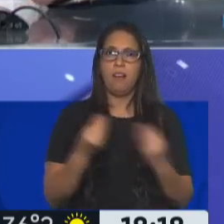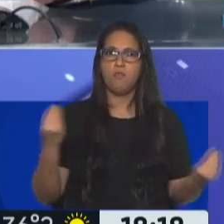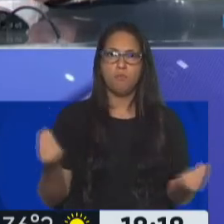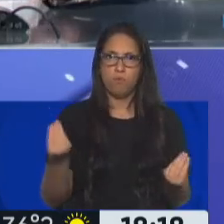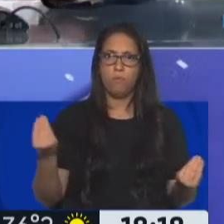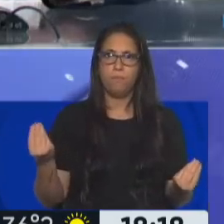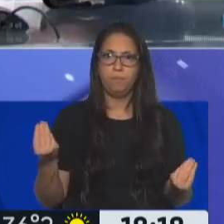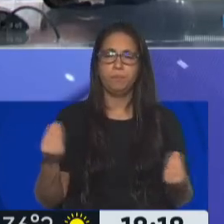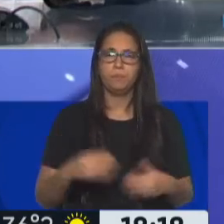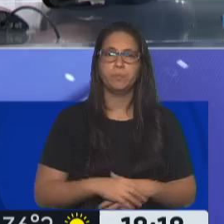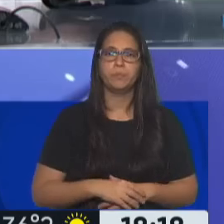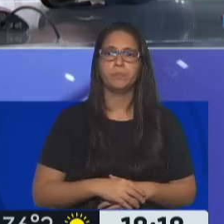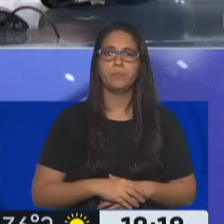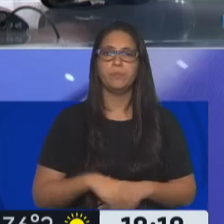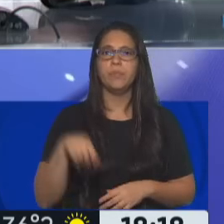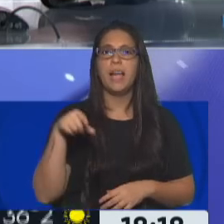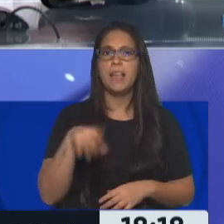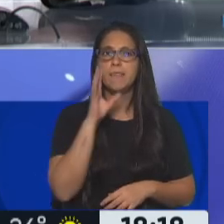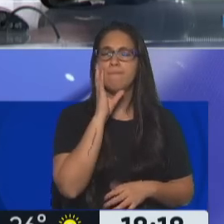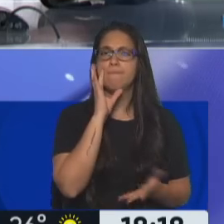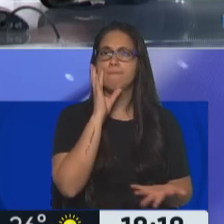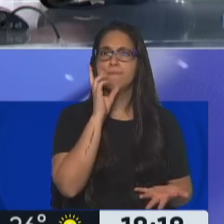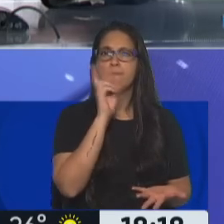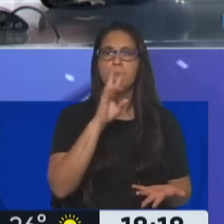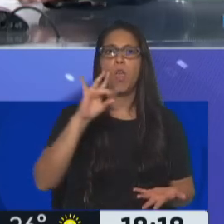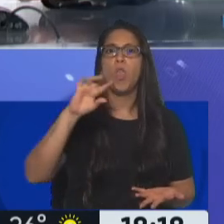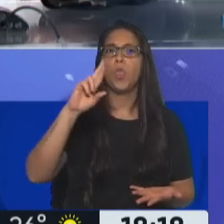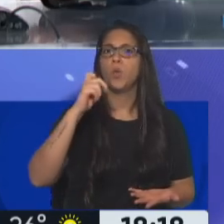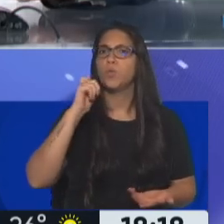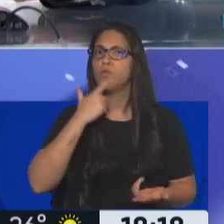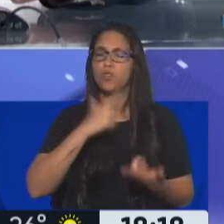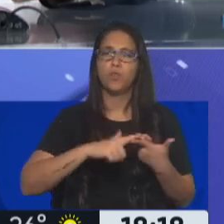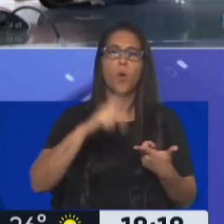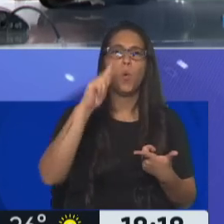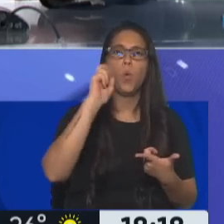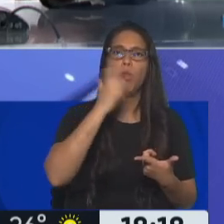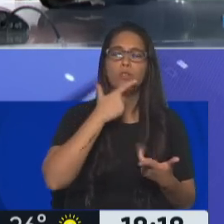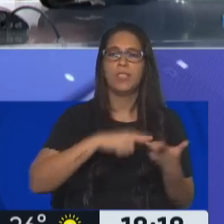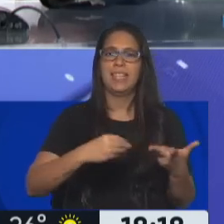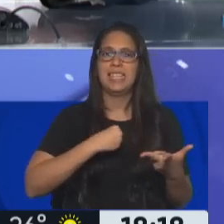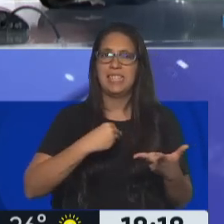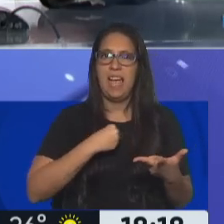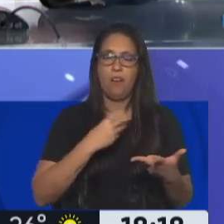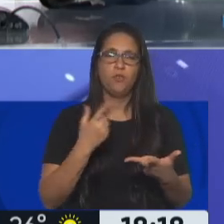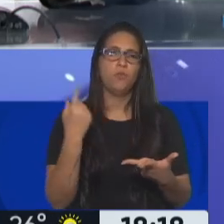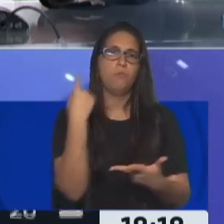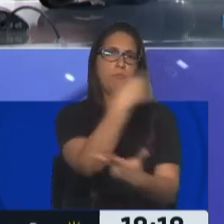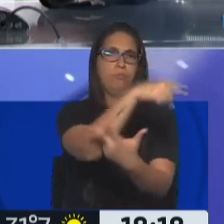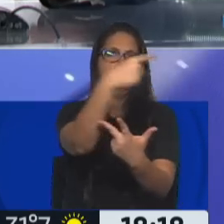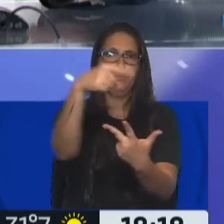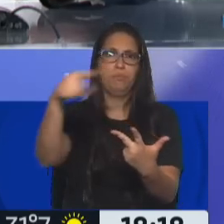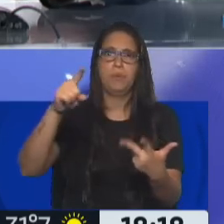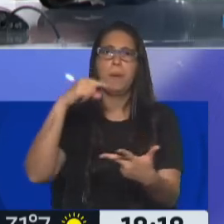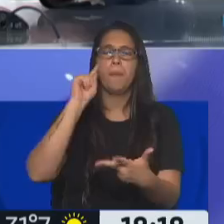Bueno, ahí se encuentra con drusos, con kurdos, con cristianos, y las políticas